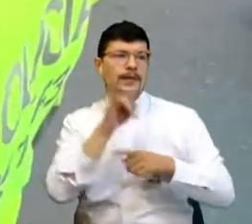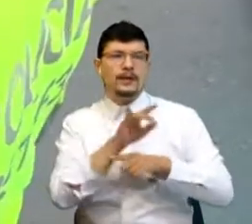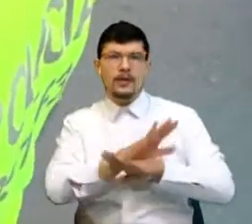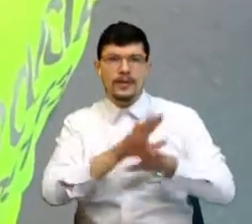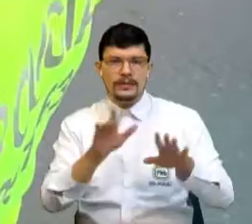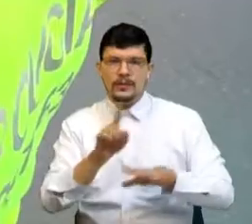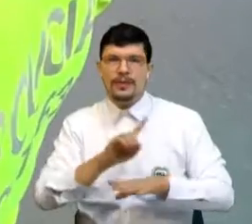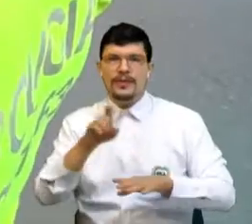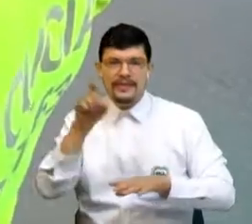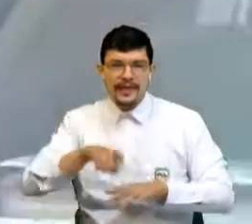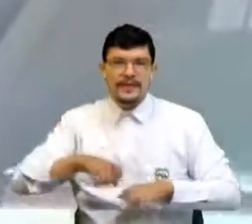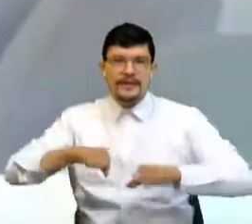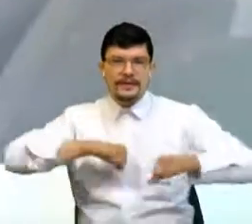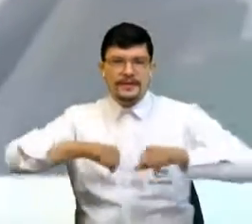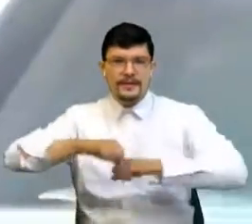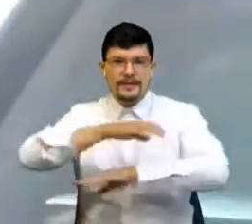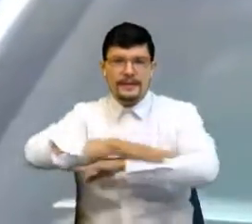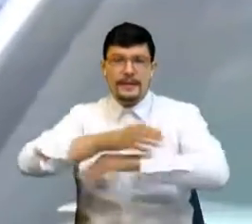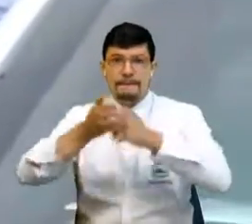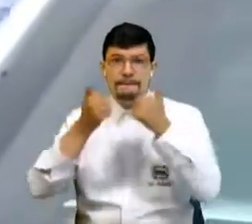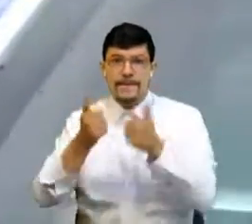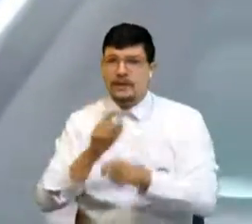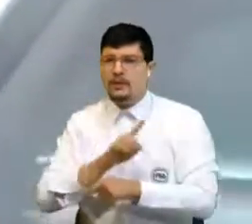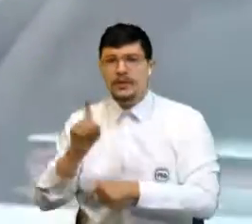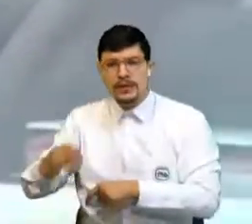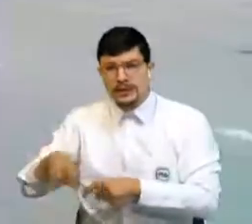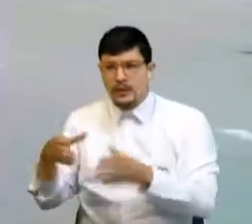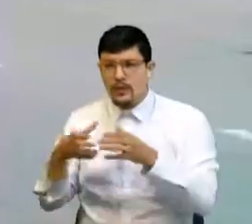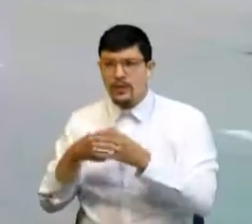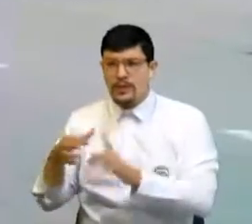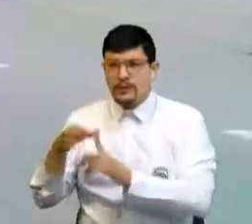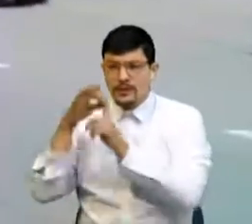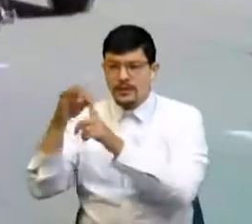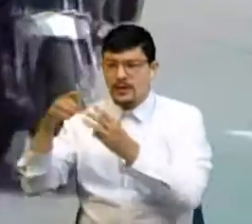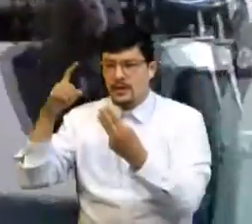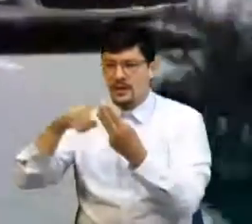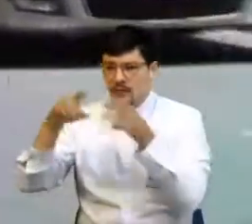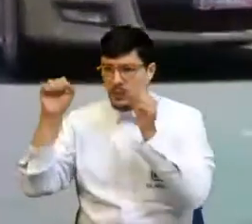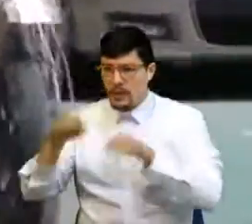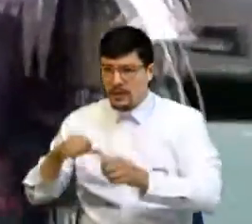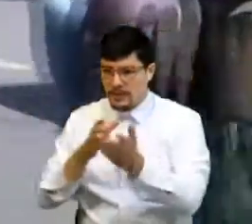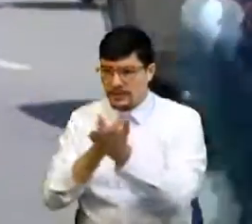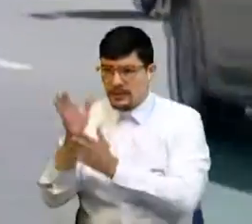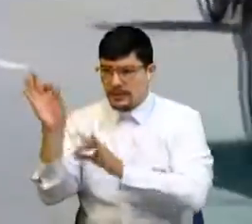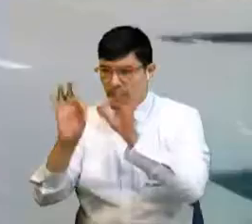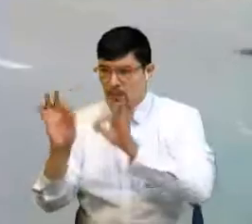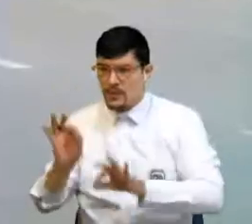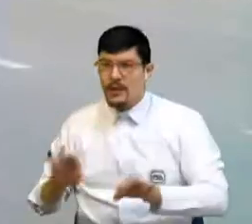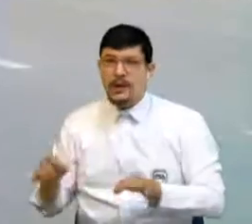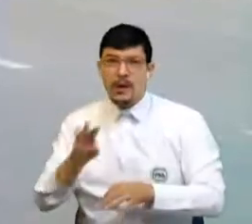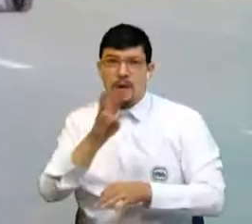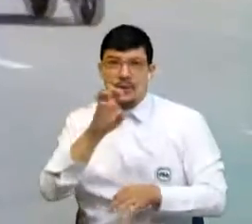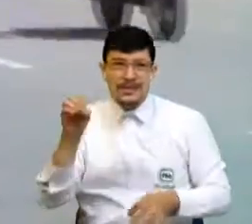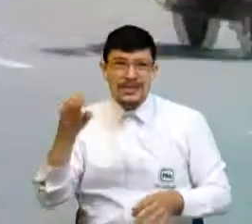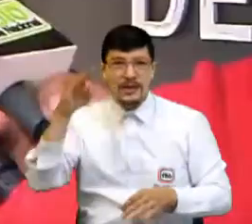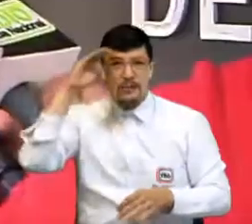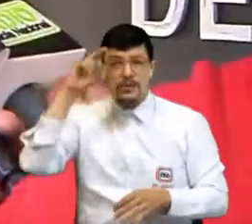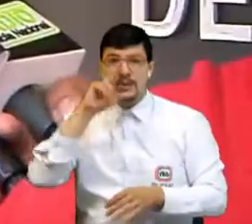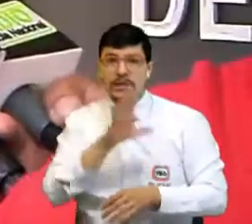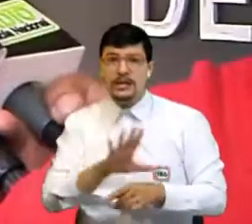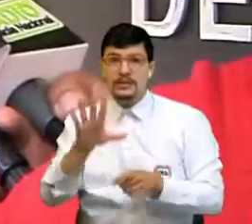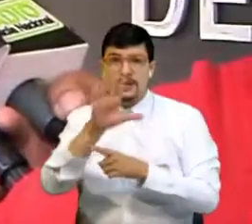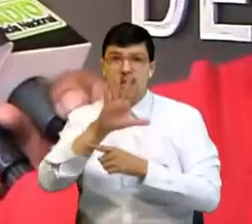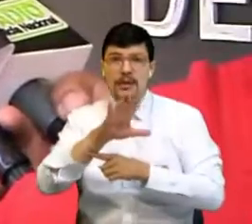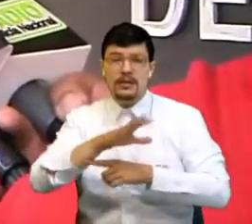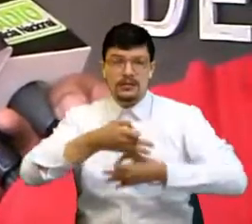la ciudadanía de que no es necesario un grupo especial de tránsito para mantener el orden en la ciudad. 80 policiales que van a